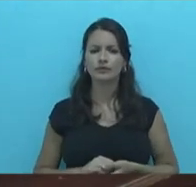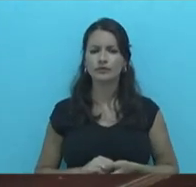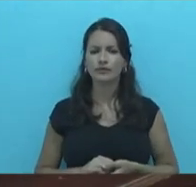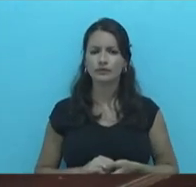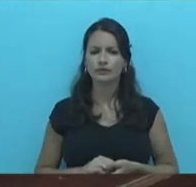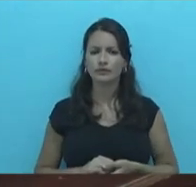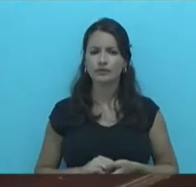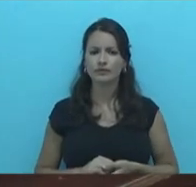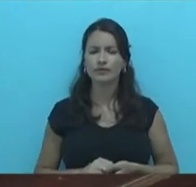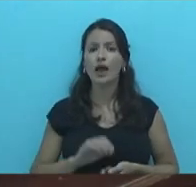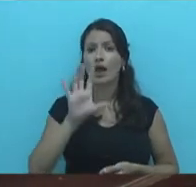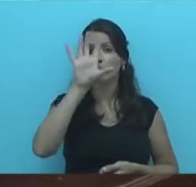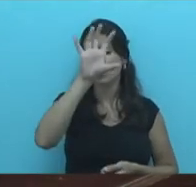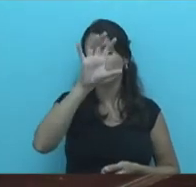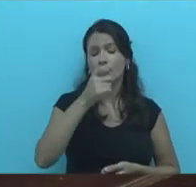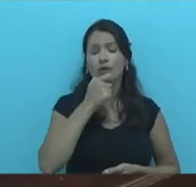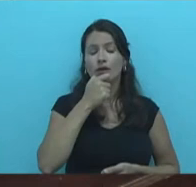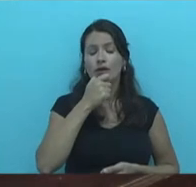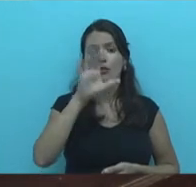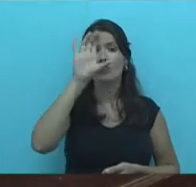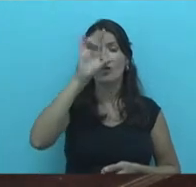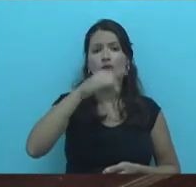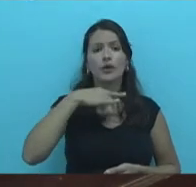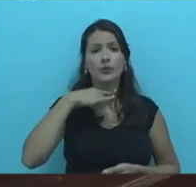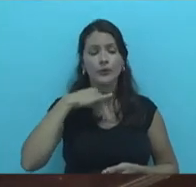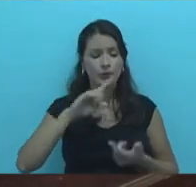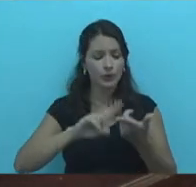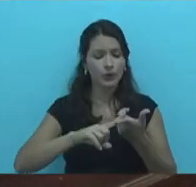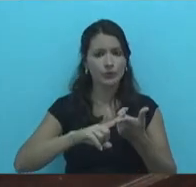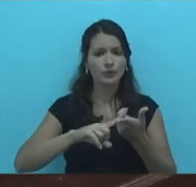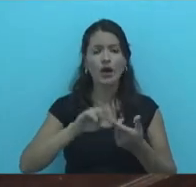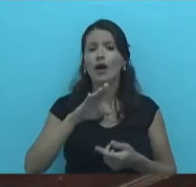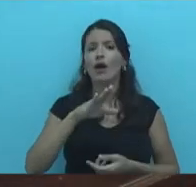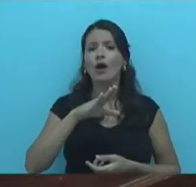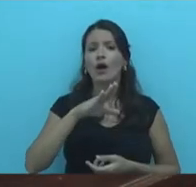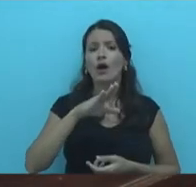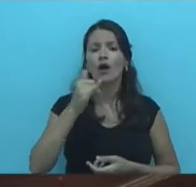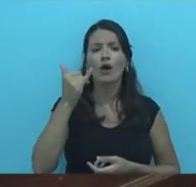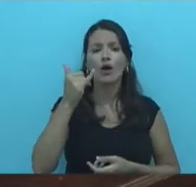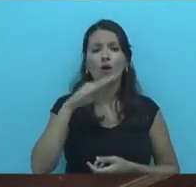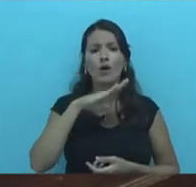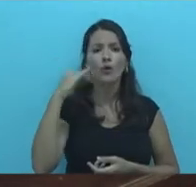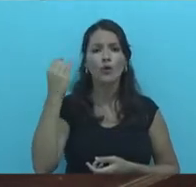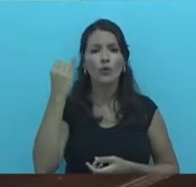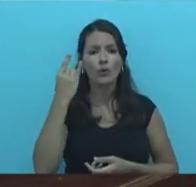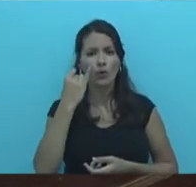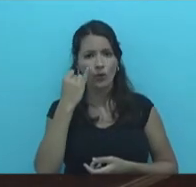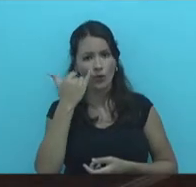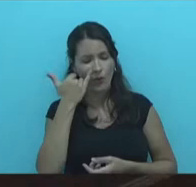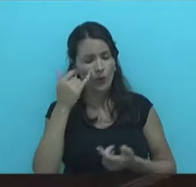resultados en la provincia de Jujuy y en la provincia de Buenos Aires a través de una acordada de la Corte. Bien, gracias,